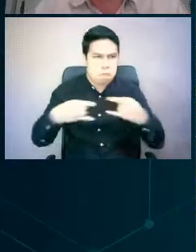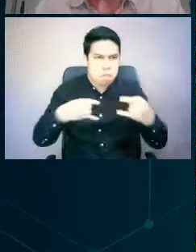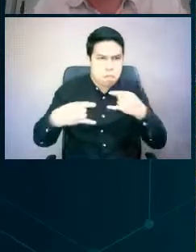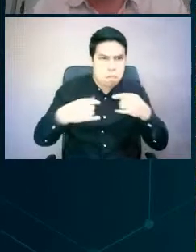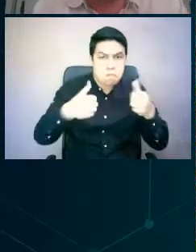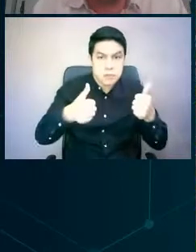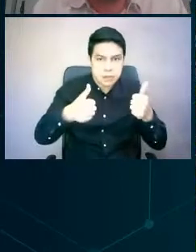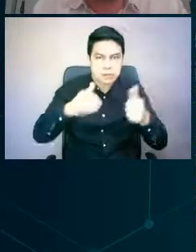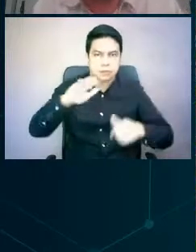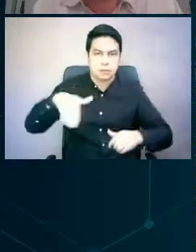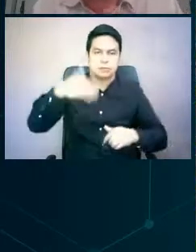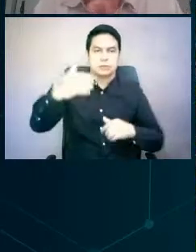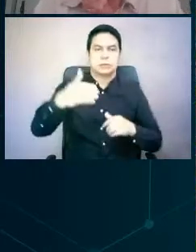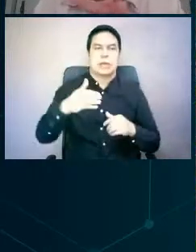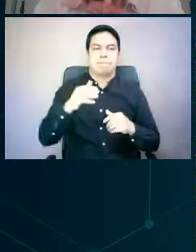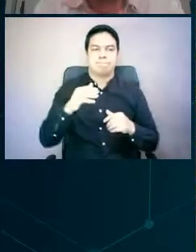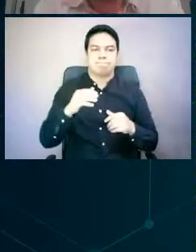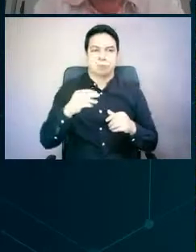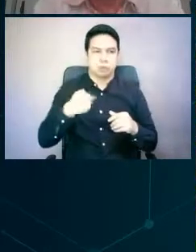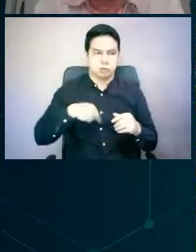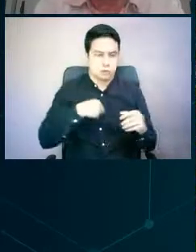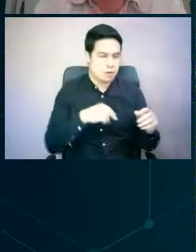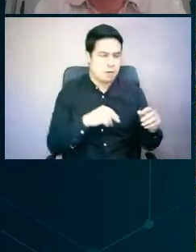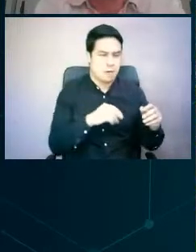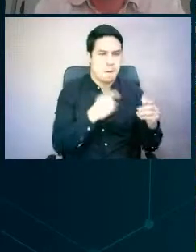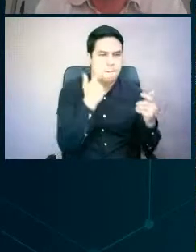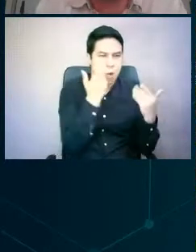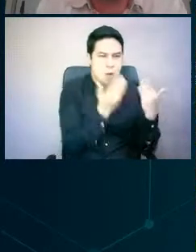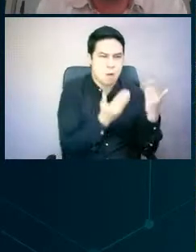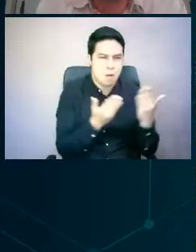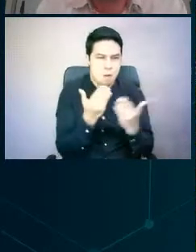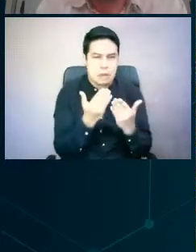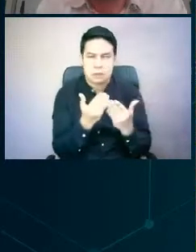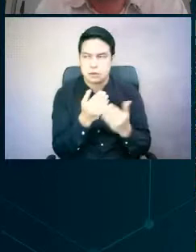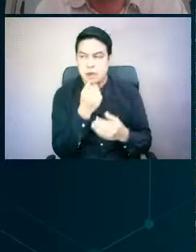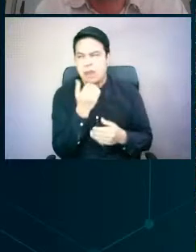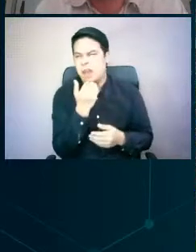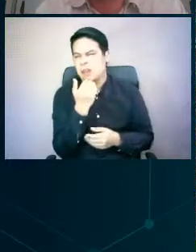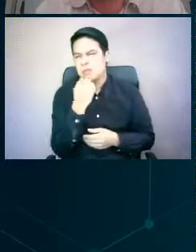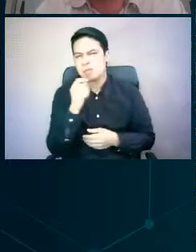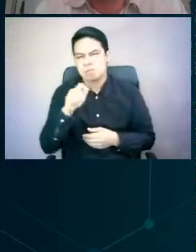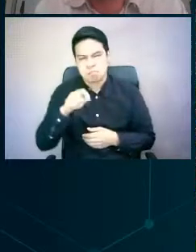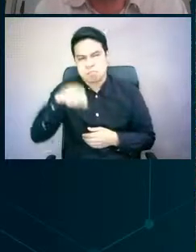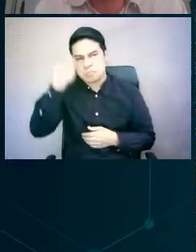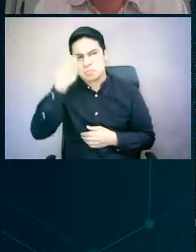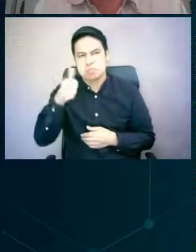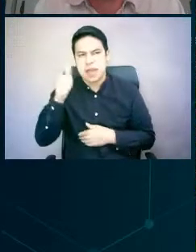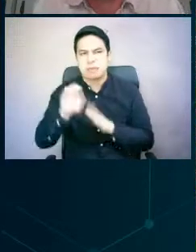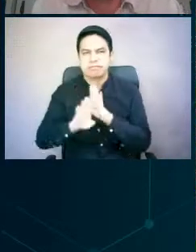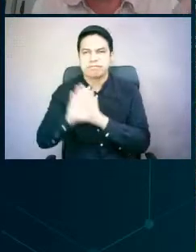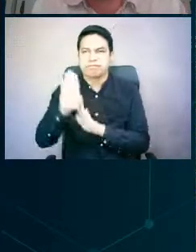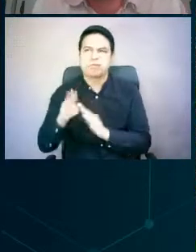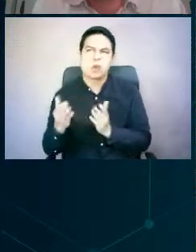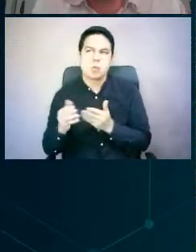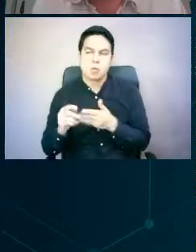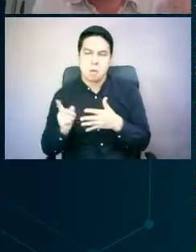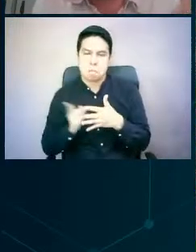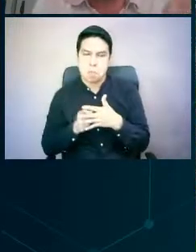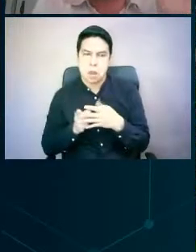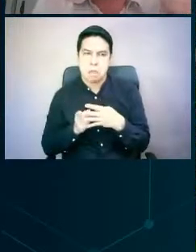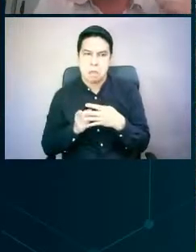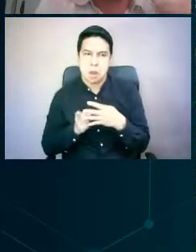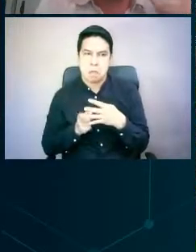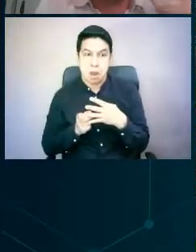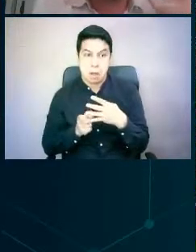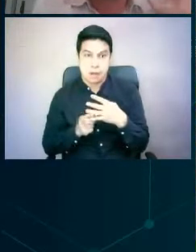unos factores de éxito para saber y conocer si los resultados y las pruebas que íbamos a realizar eran satisfactorias y